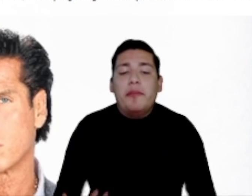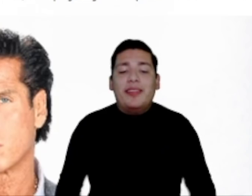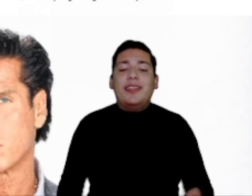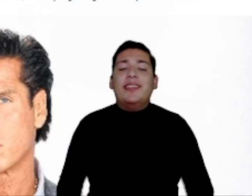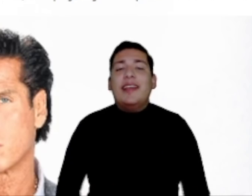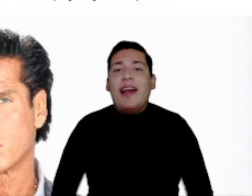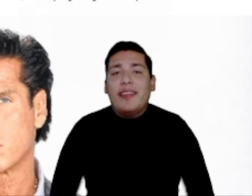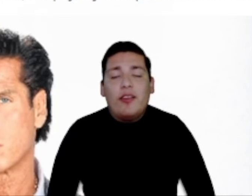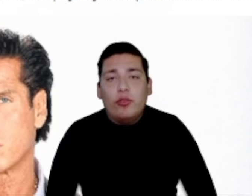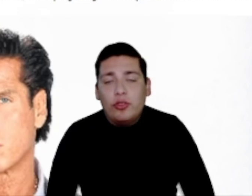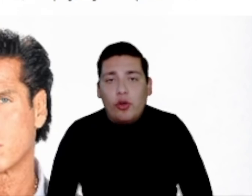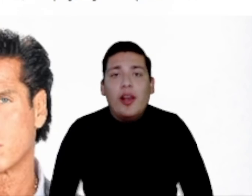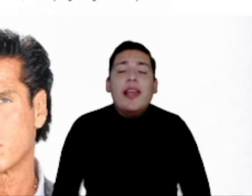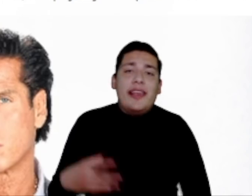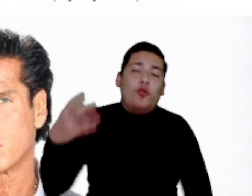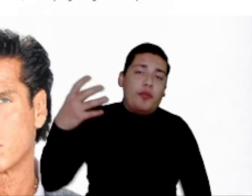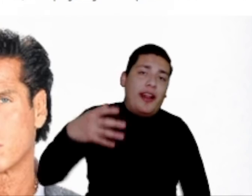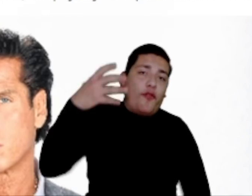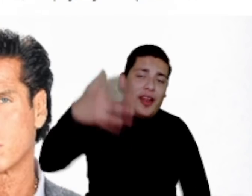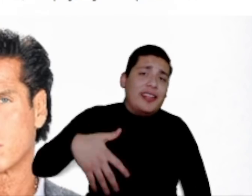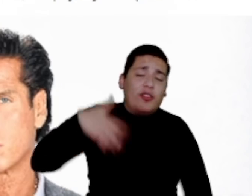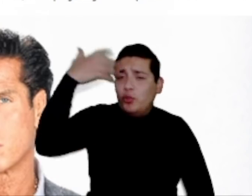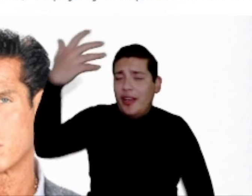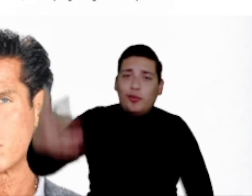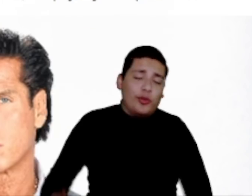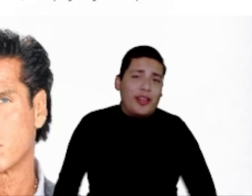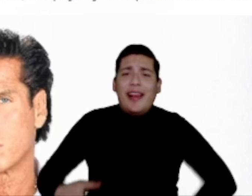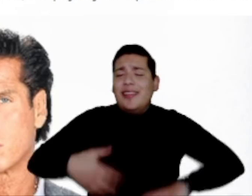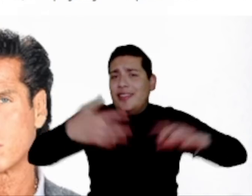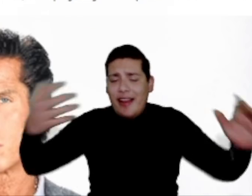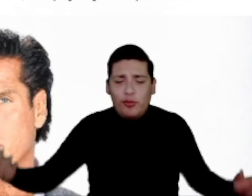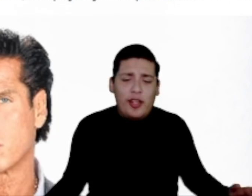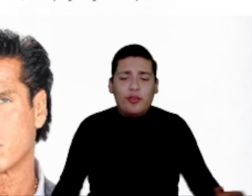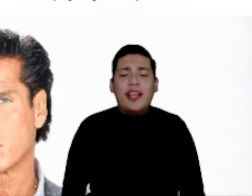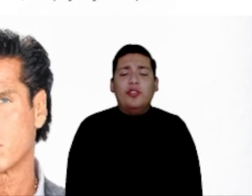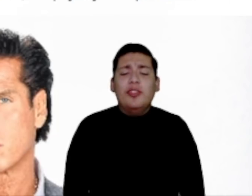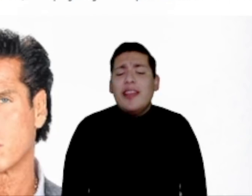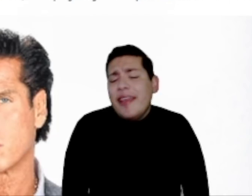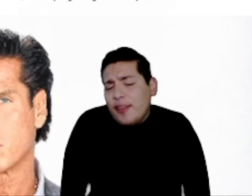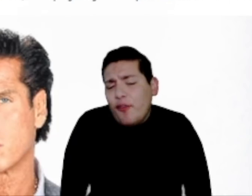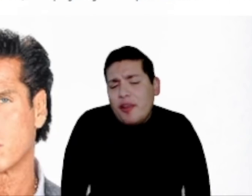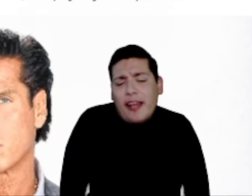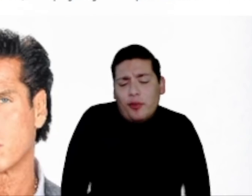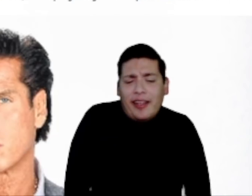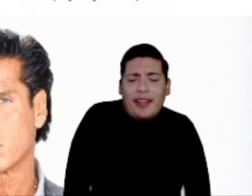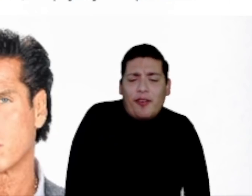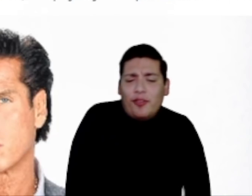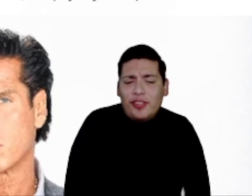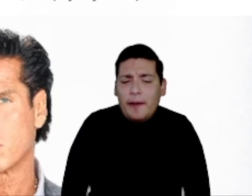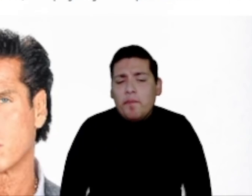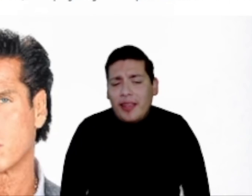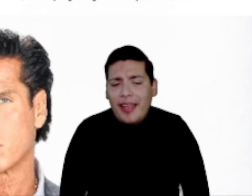pues obviamente se hiciera de control y tuviera fuerza, construyera sus hoteles, hiciera sus negociazos. Y es que, familia, pues hay